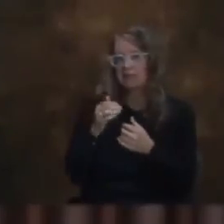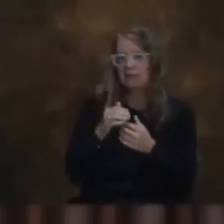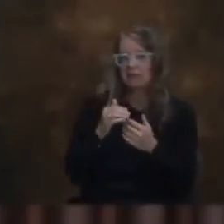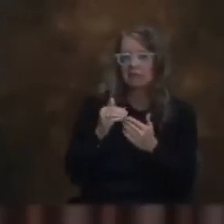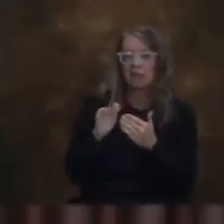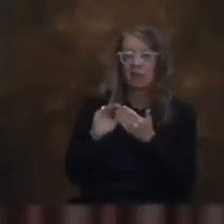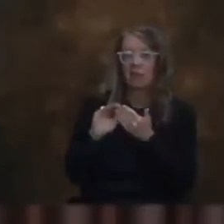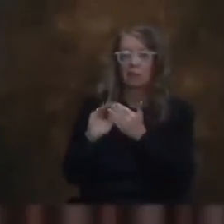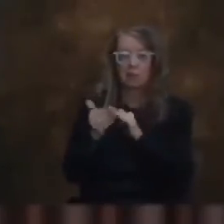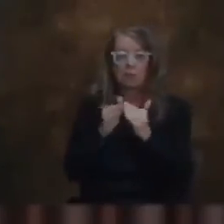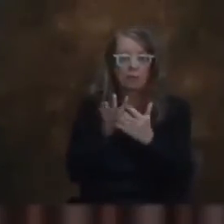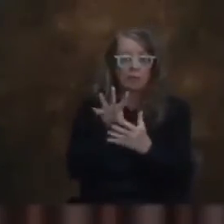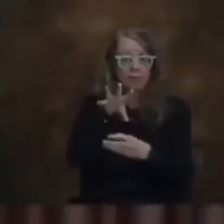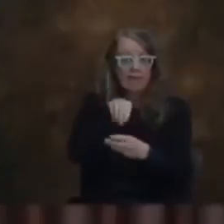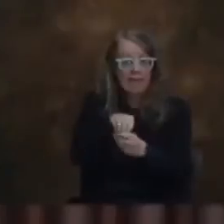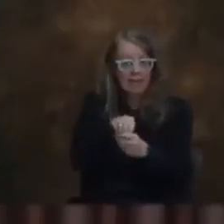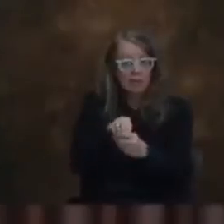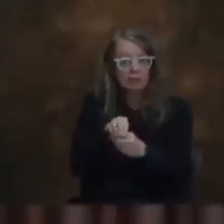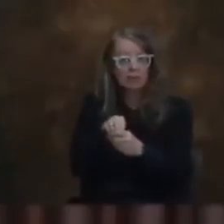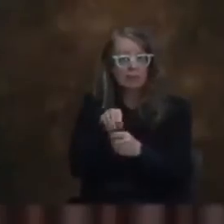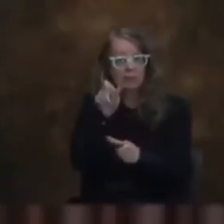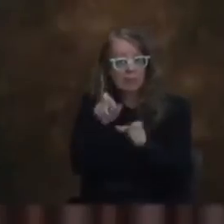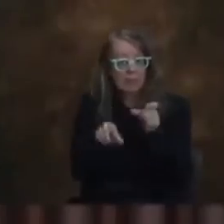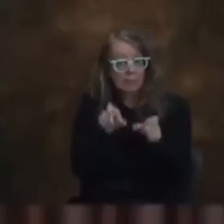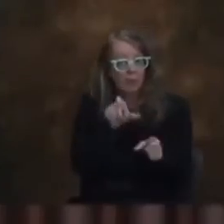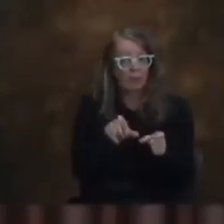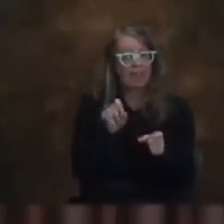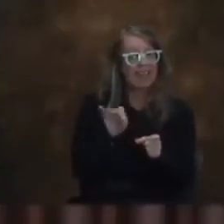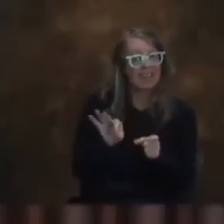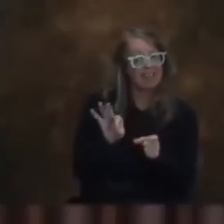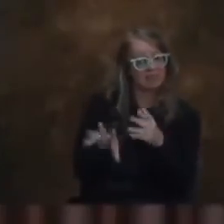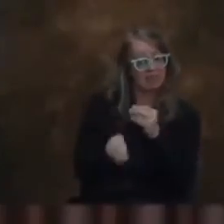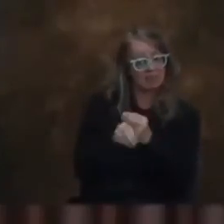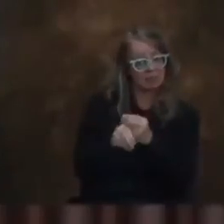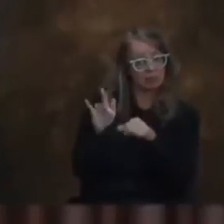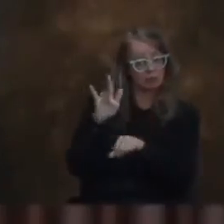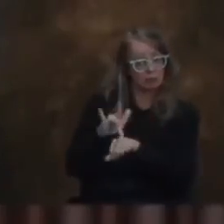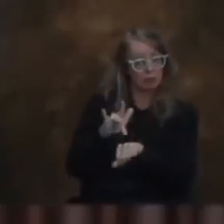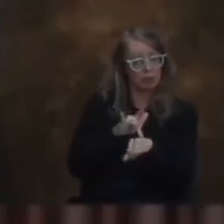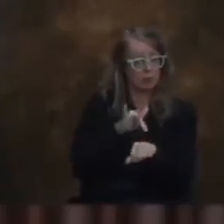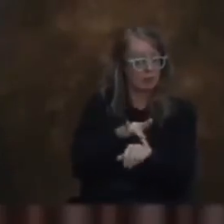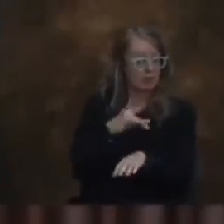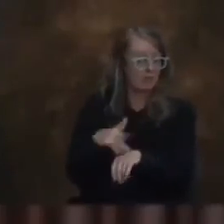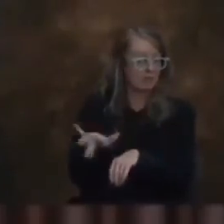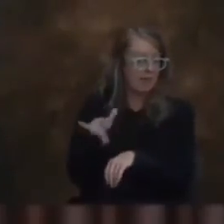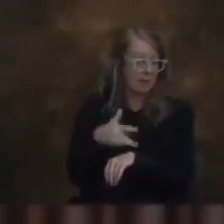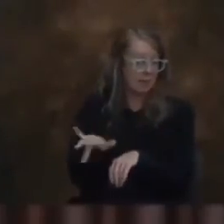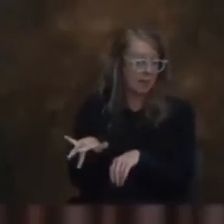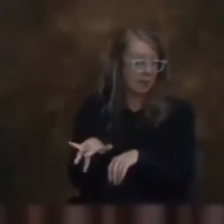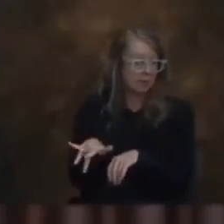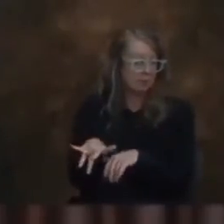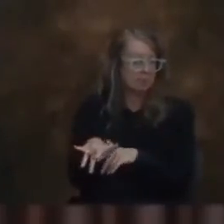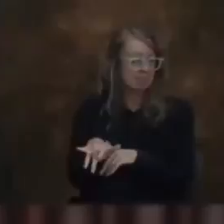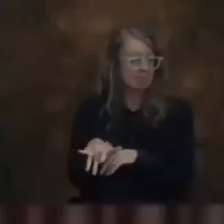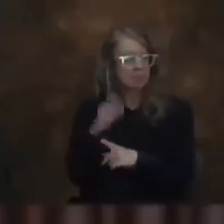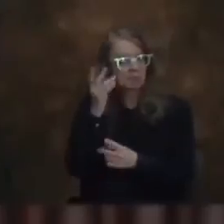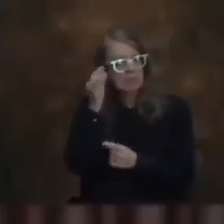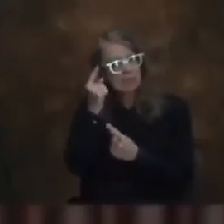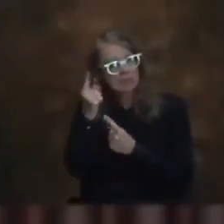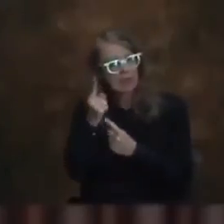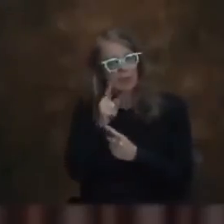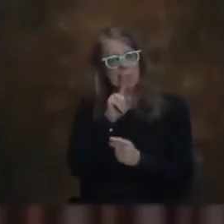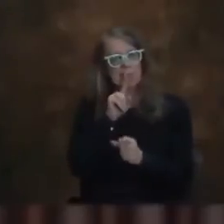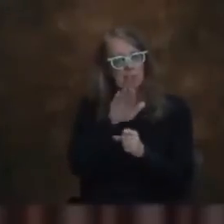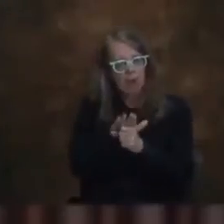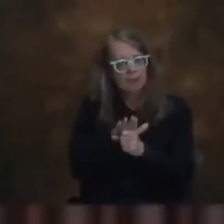en la situación comunitaria si hubieran más recursos que más podríamos hacer para activar